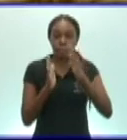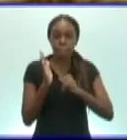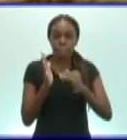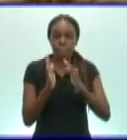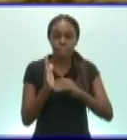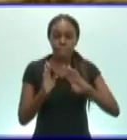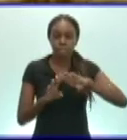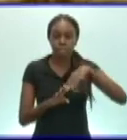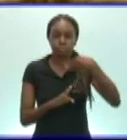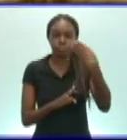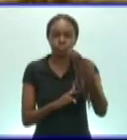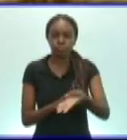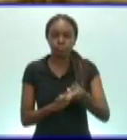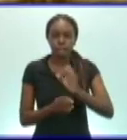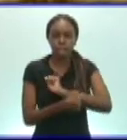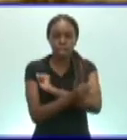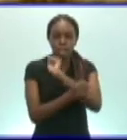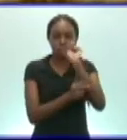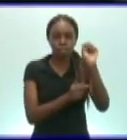levantamiento.